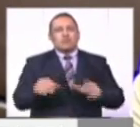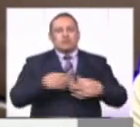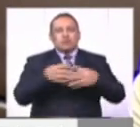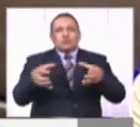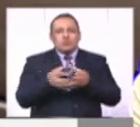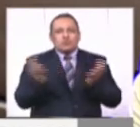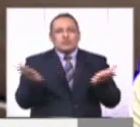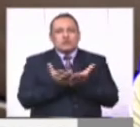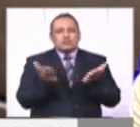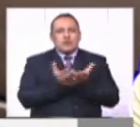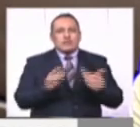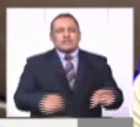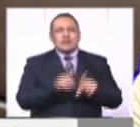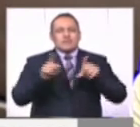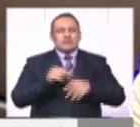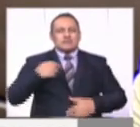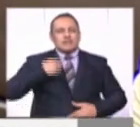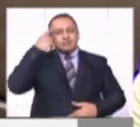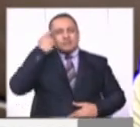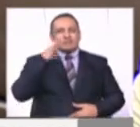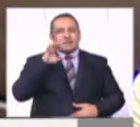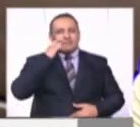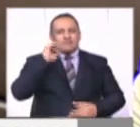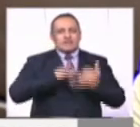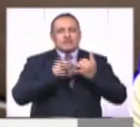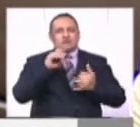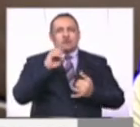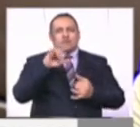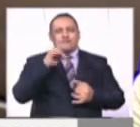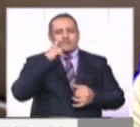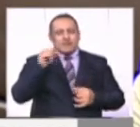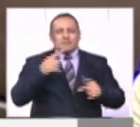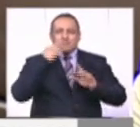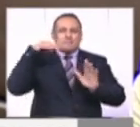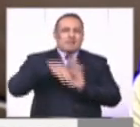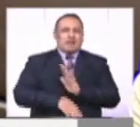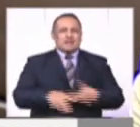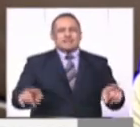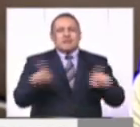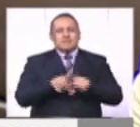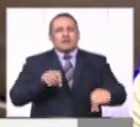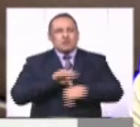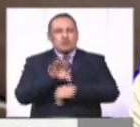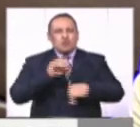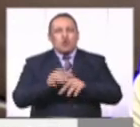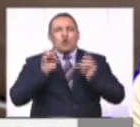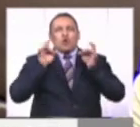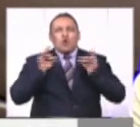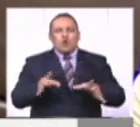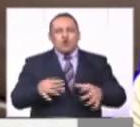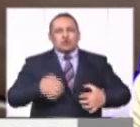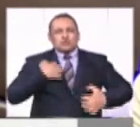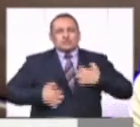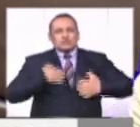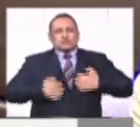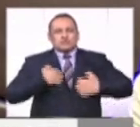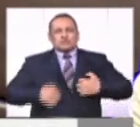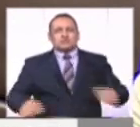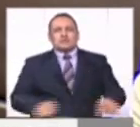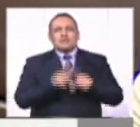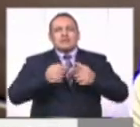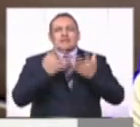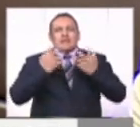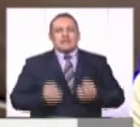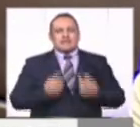escuela de la filosofía decadente vuelvo a repetir que inspiraba odio resentimiento que